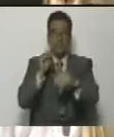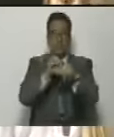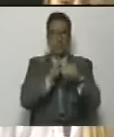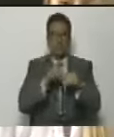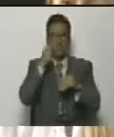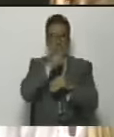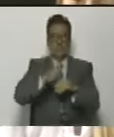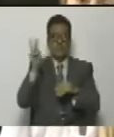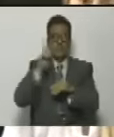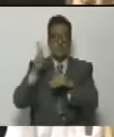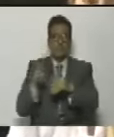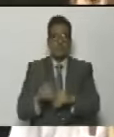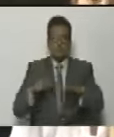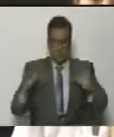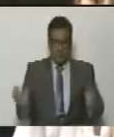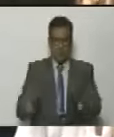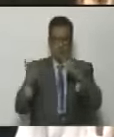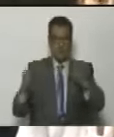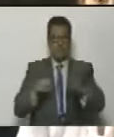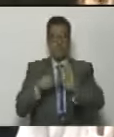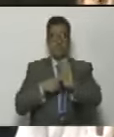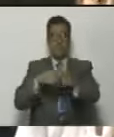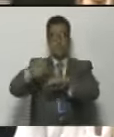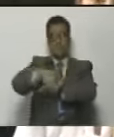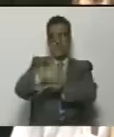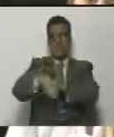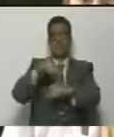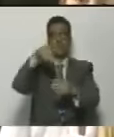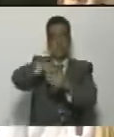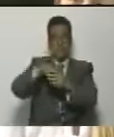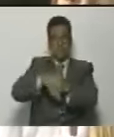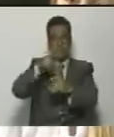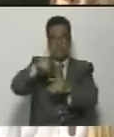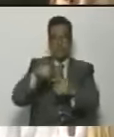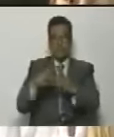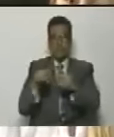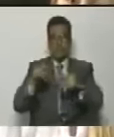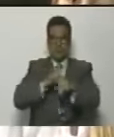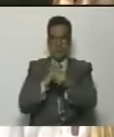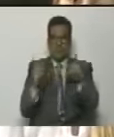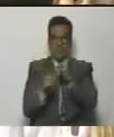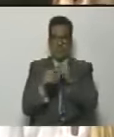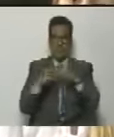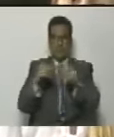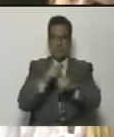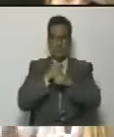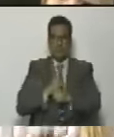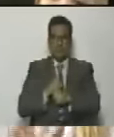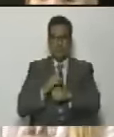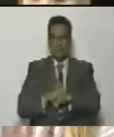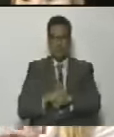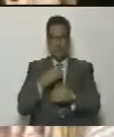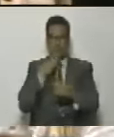llamando al pueblo de Venezuela que se motive a salir a votar por el cambio que tanto todos estamos esperando. Muchas gracias.